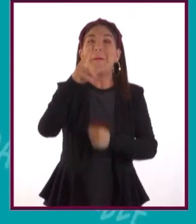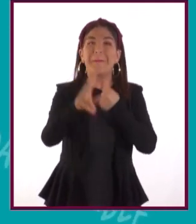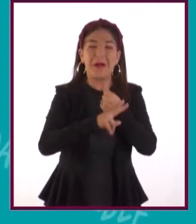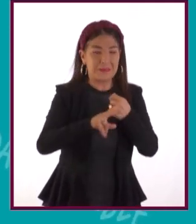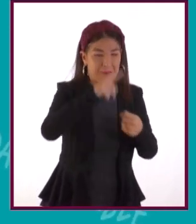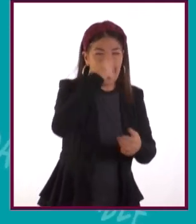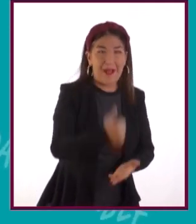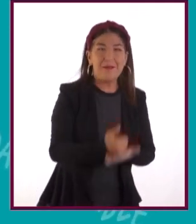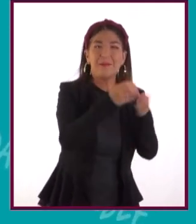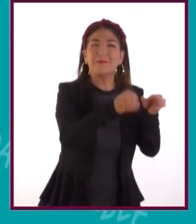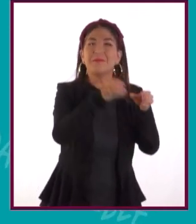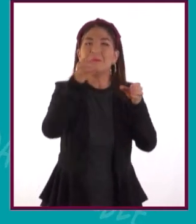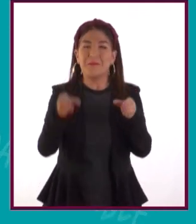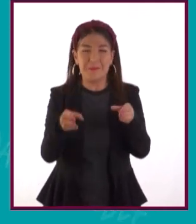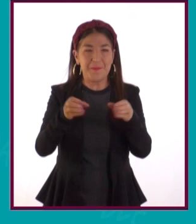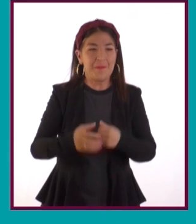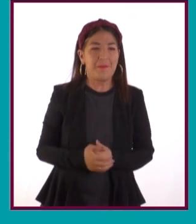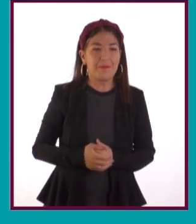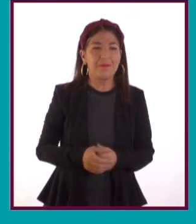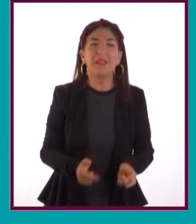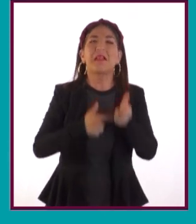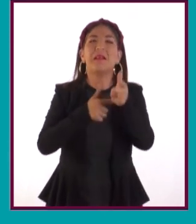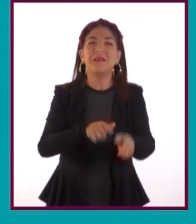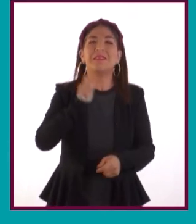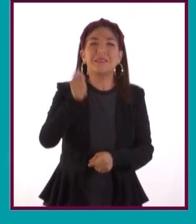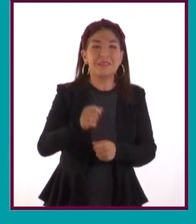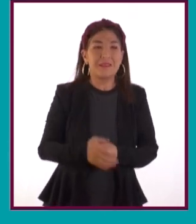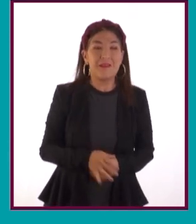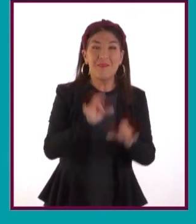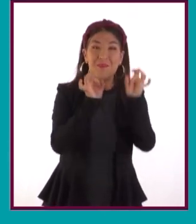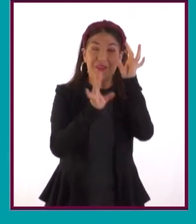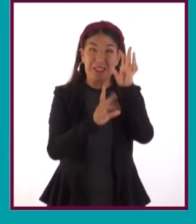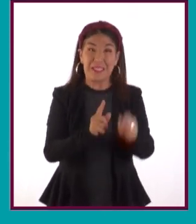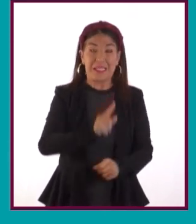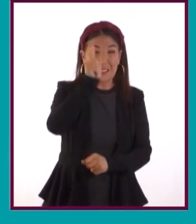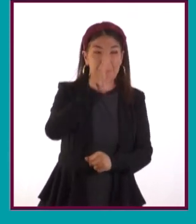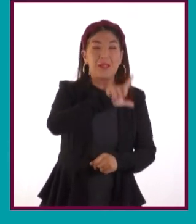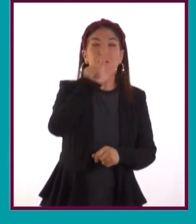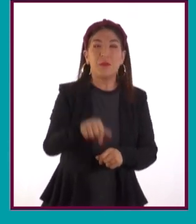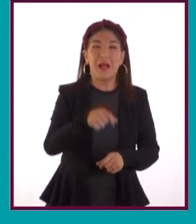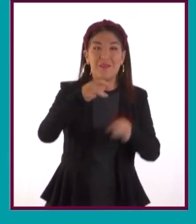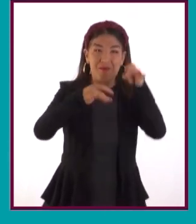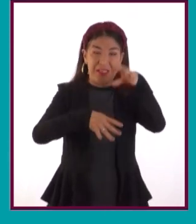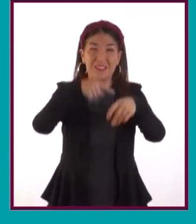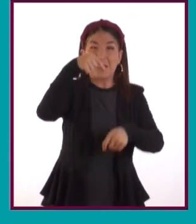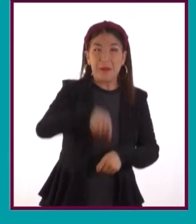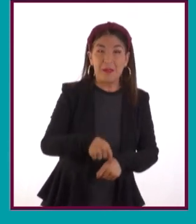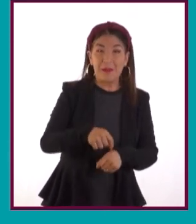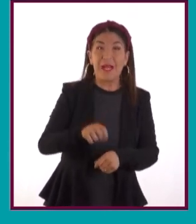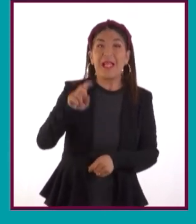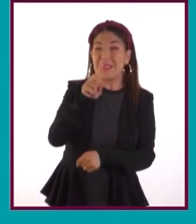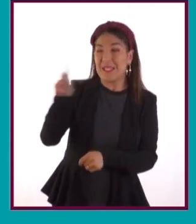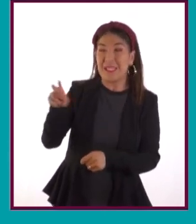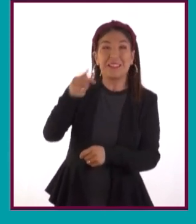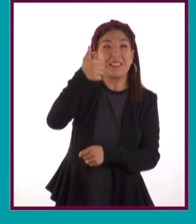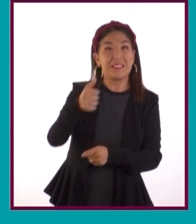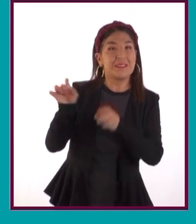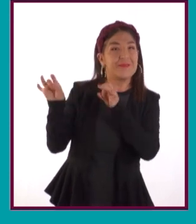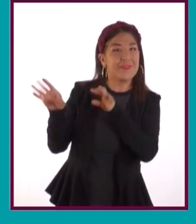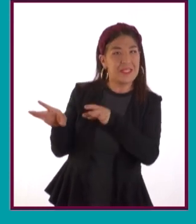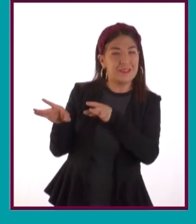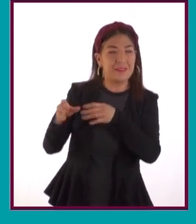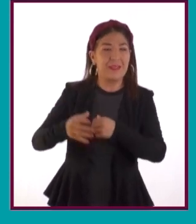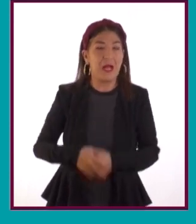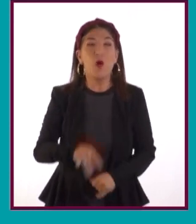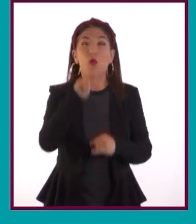se tome un vaso nuevo para ayudarle. La instrucción a continuación es una flecha hacia arriba, una flecha hacia abajo y 6 flechas a